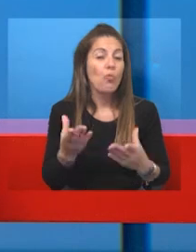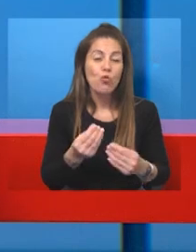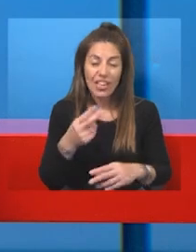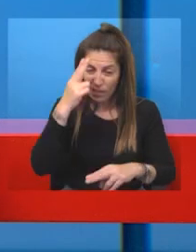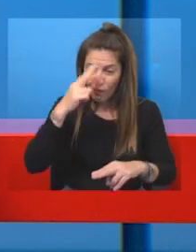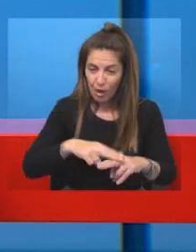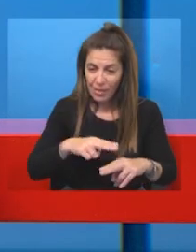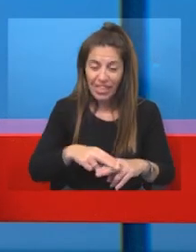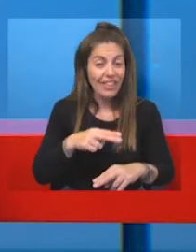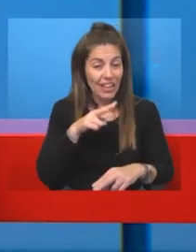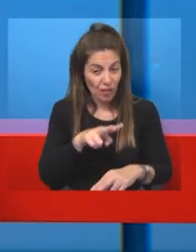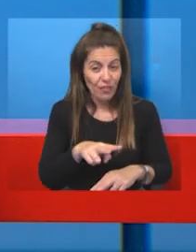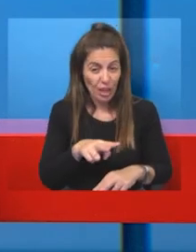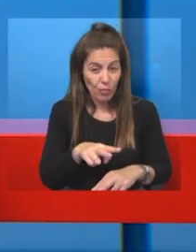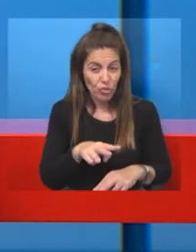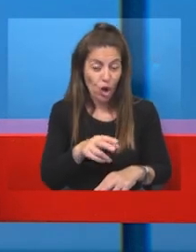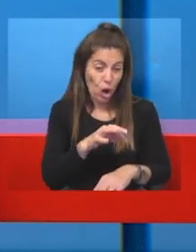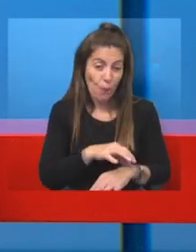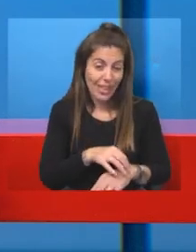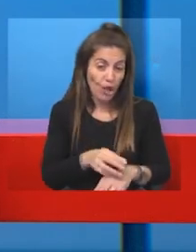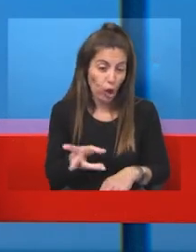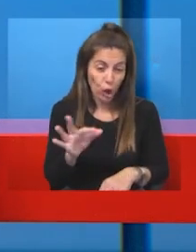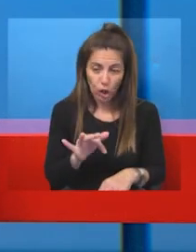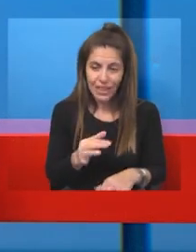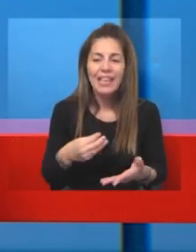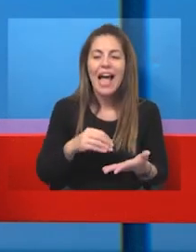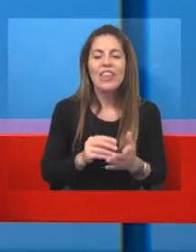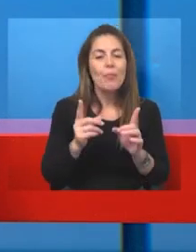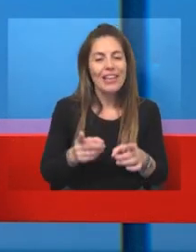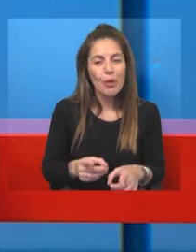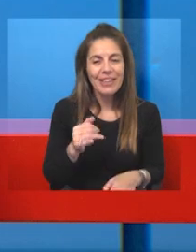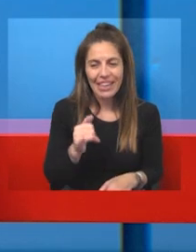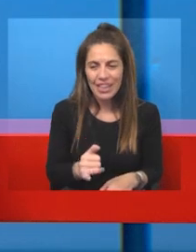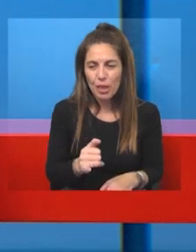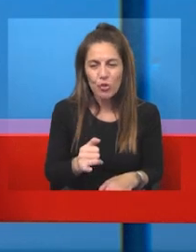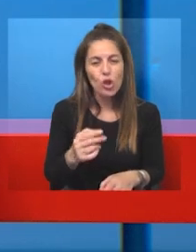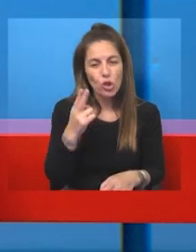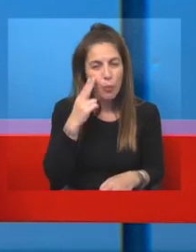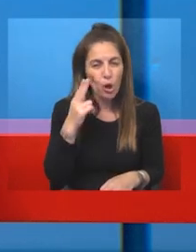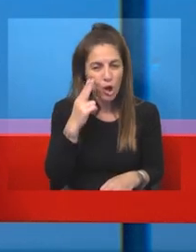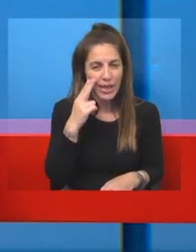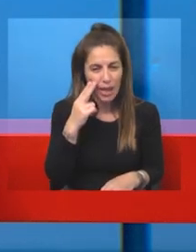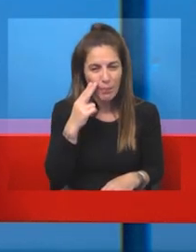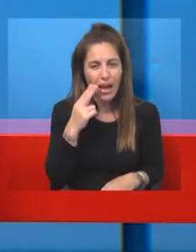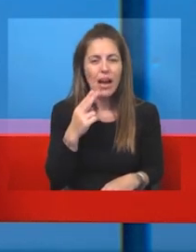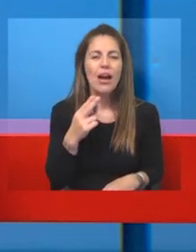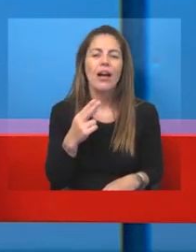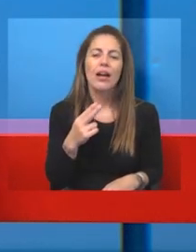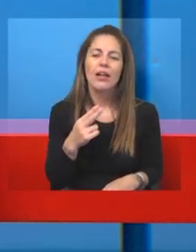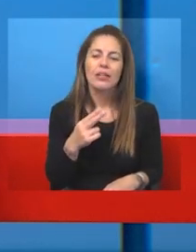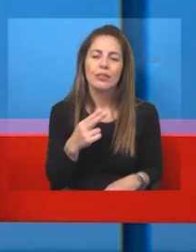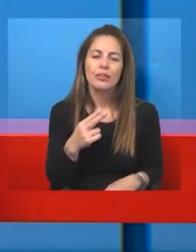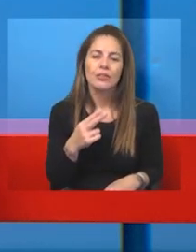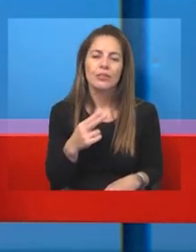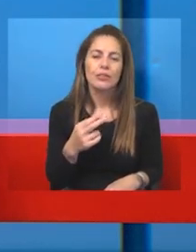enfermedades que vemos este los médicos diariamente además obviamente tenemos algunos otros problemas que con